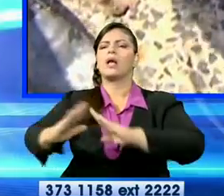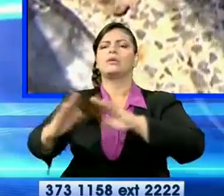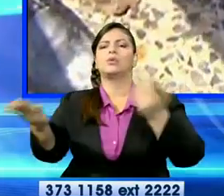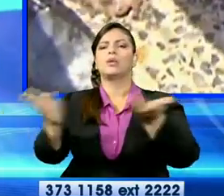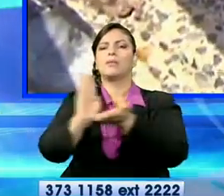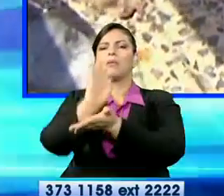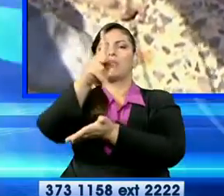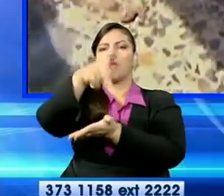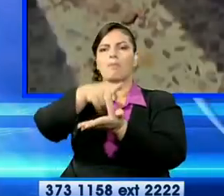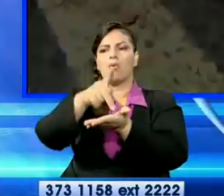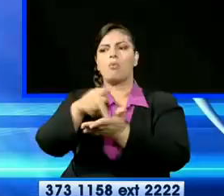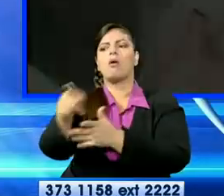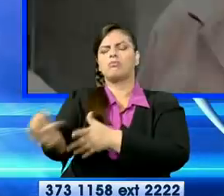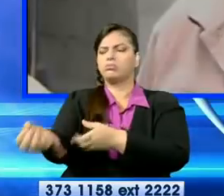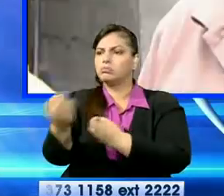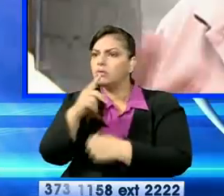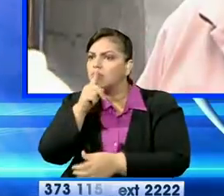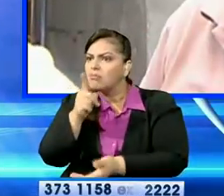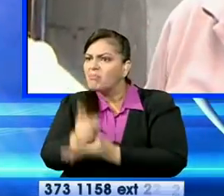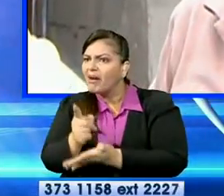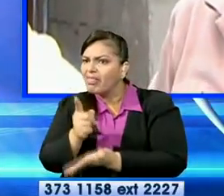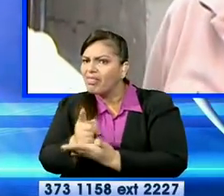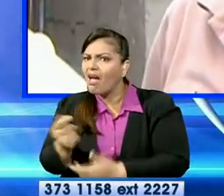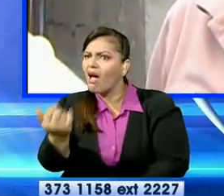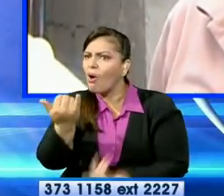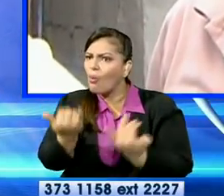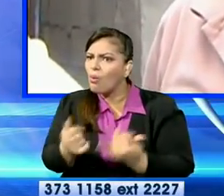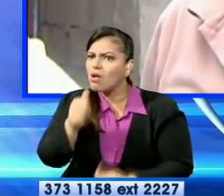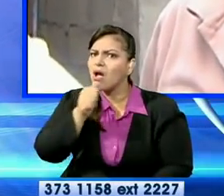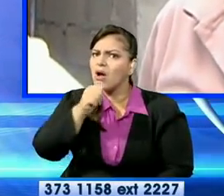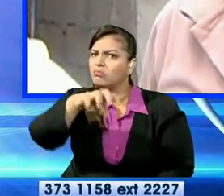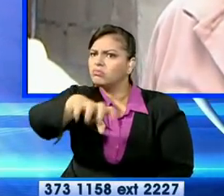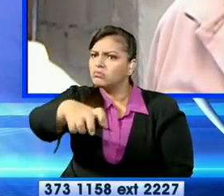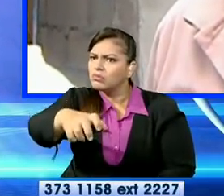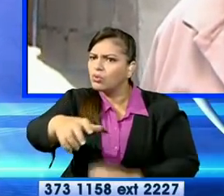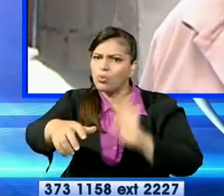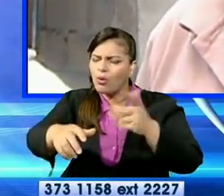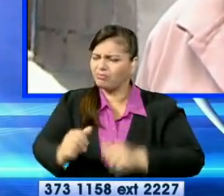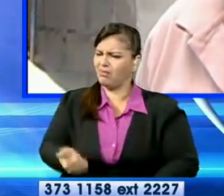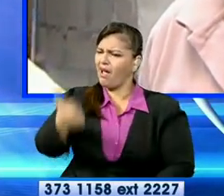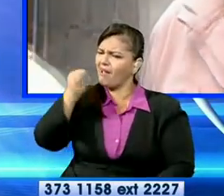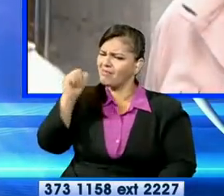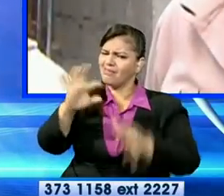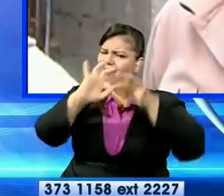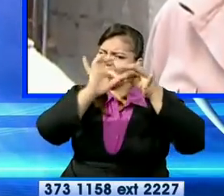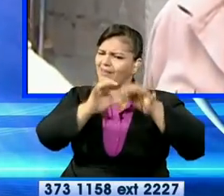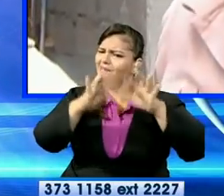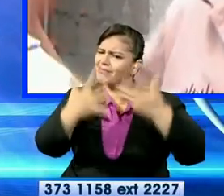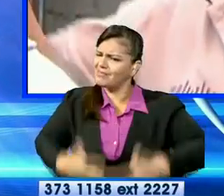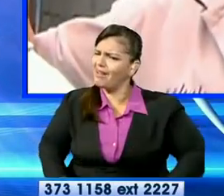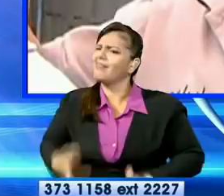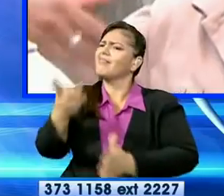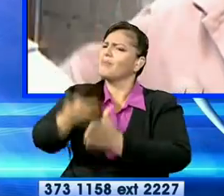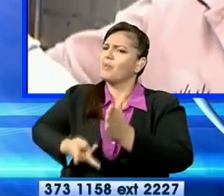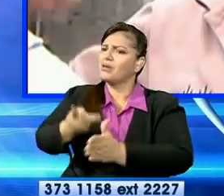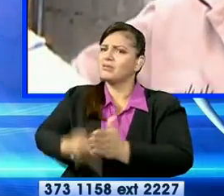información. Están corroborándonos ellos que no hay agua, que hoy amanecieron sin agua. Por eso digo, la alegría del pobre dura